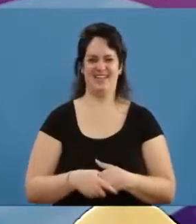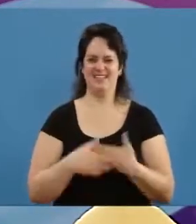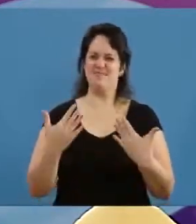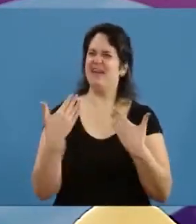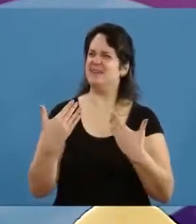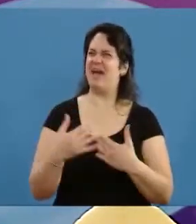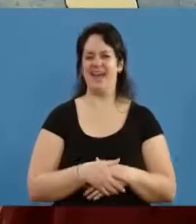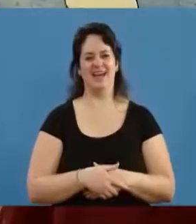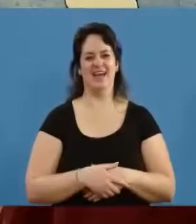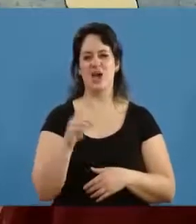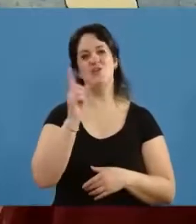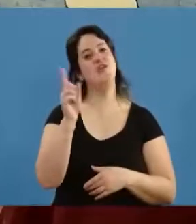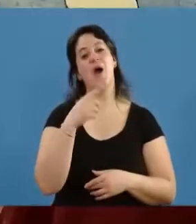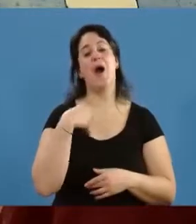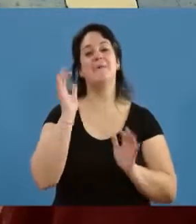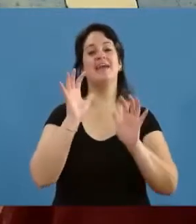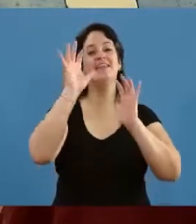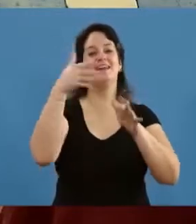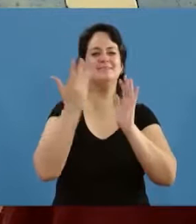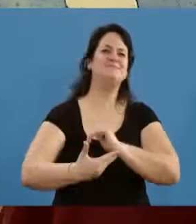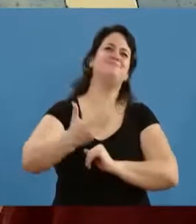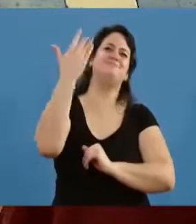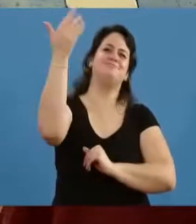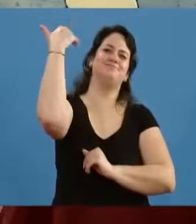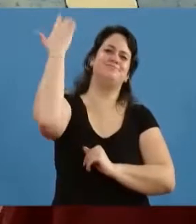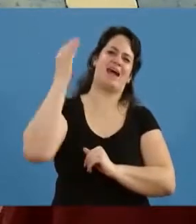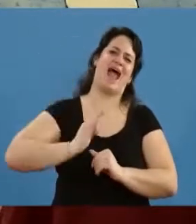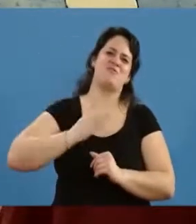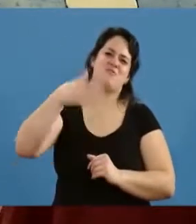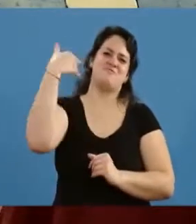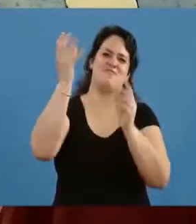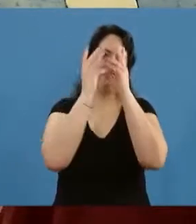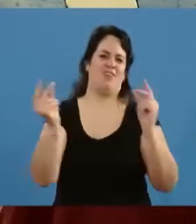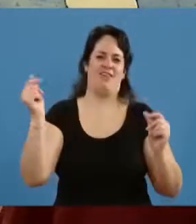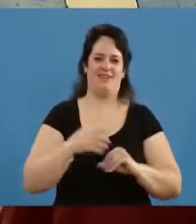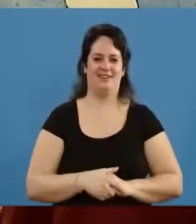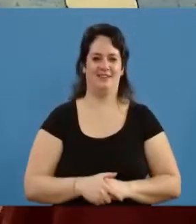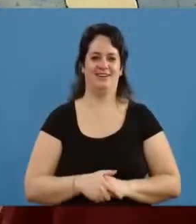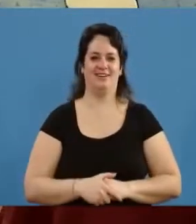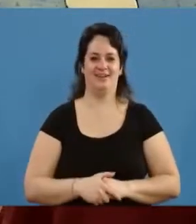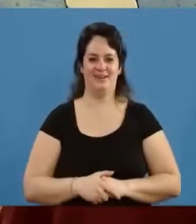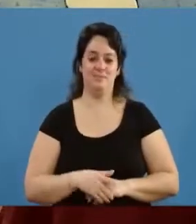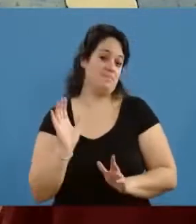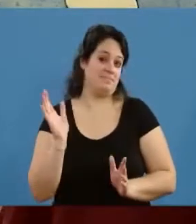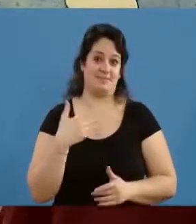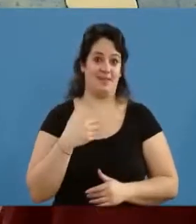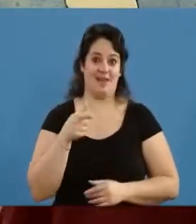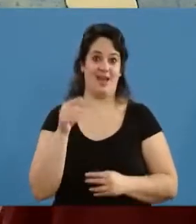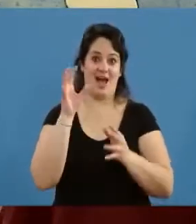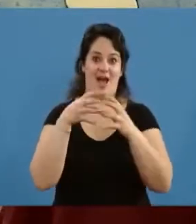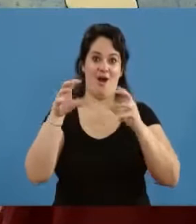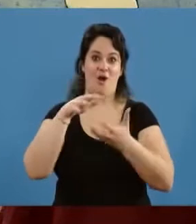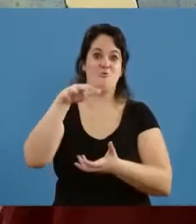No, porque ya desaparecieron hace muchísimos años. ¿Sí? Bueno, era simplemente el